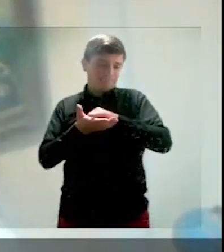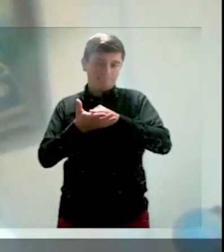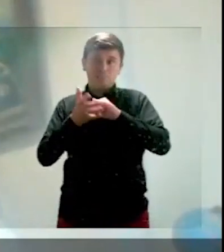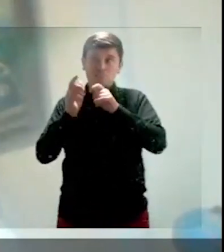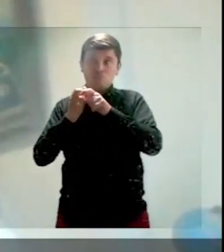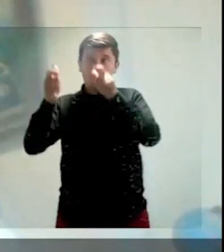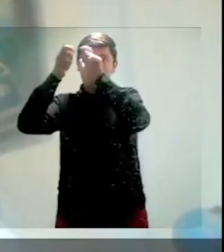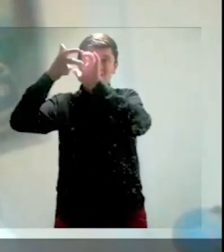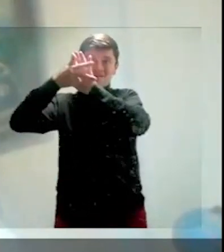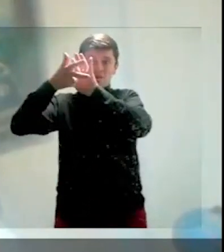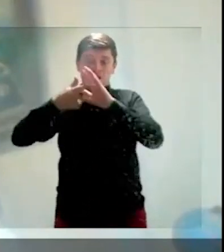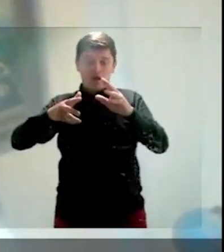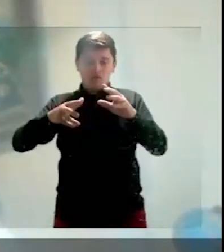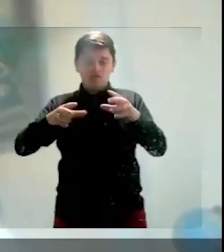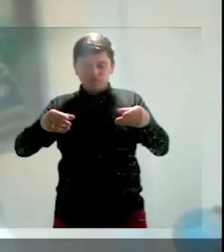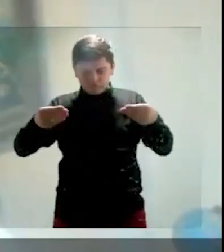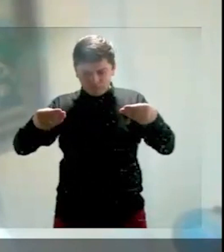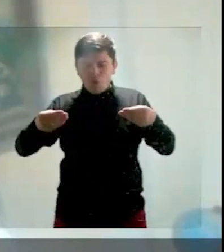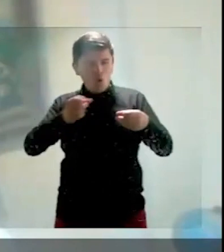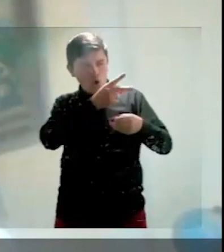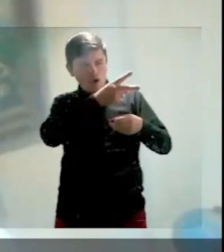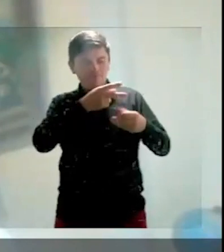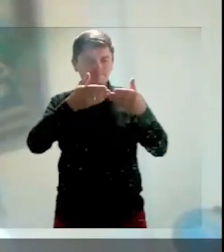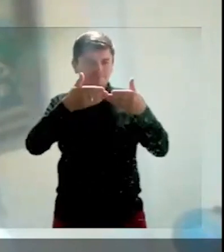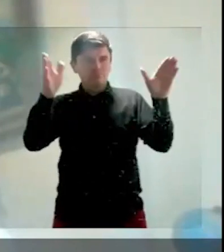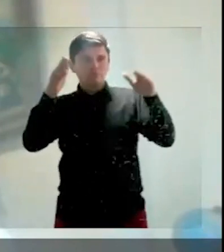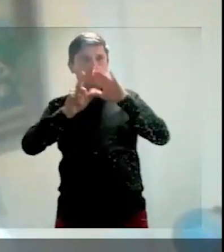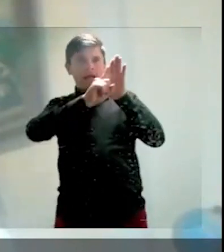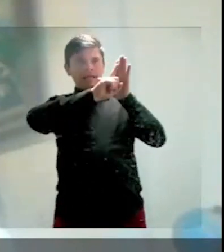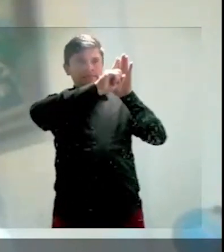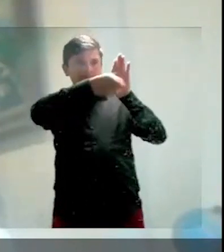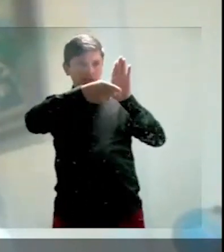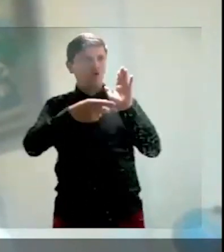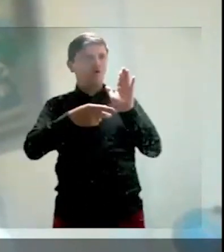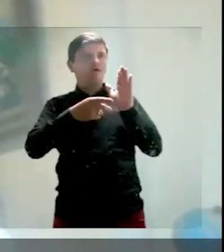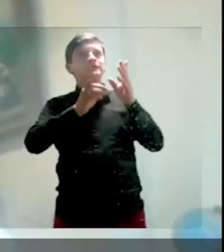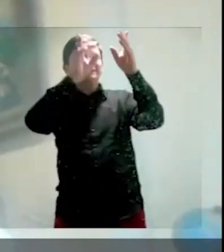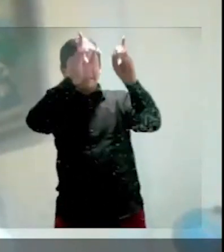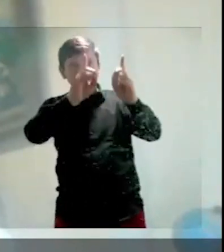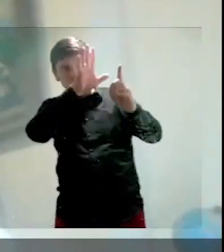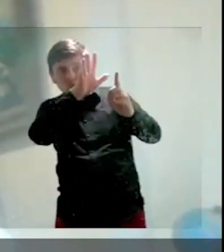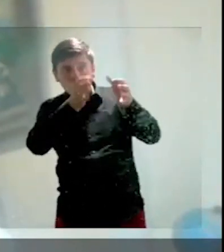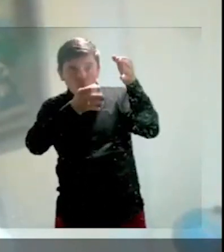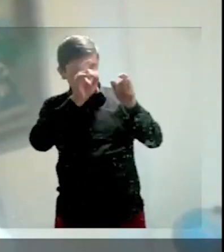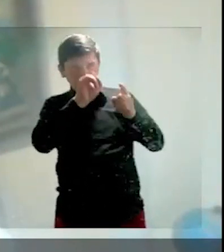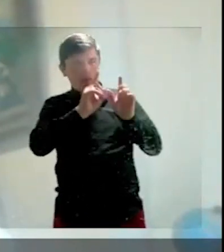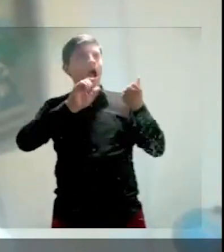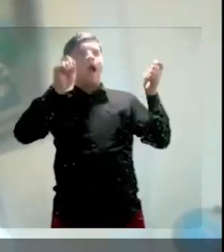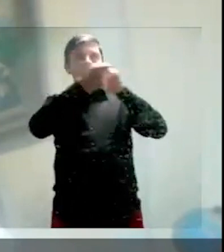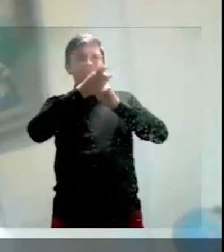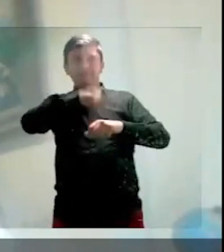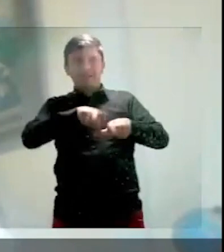a que la Corte abra una sentencia y modifique la decisión y dé órdenes